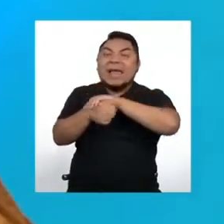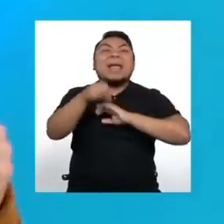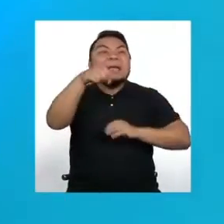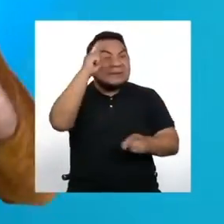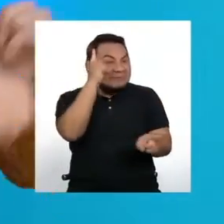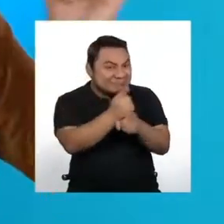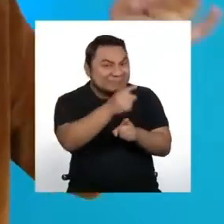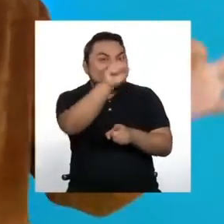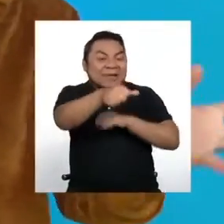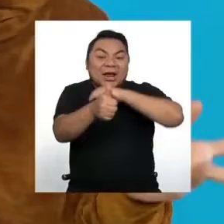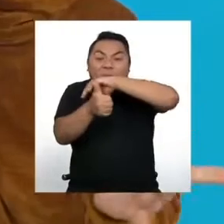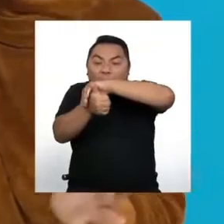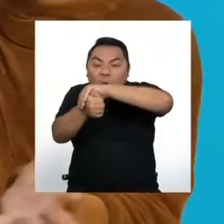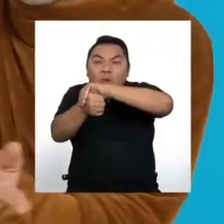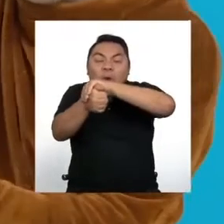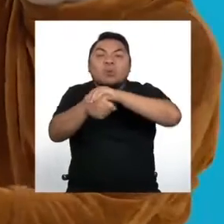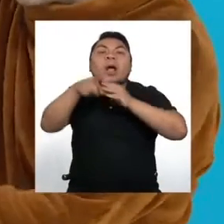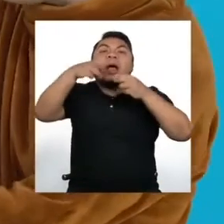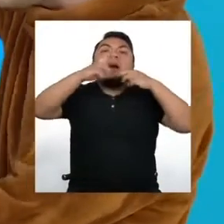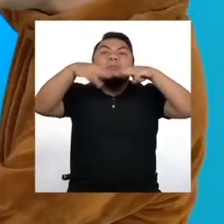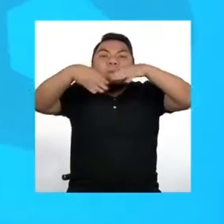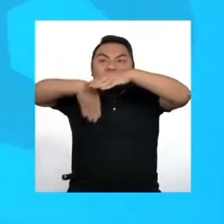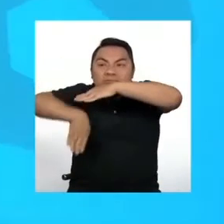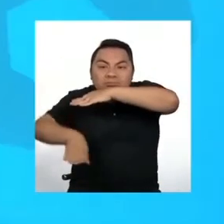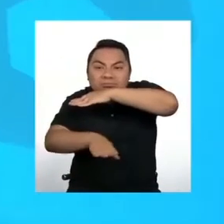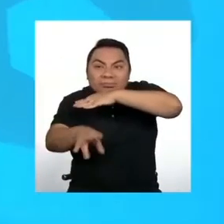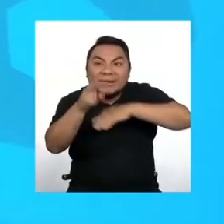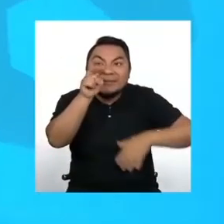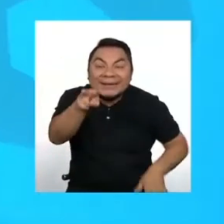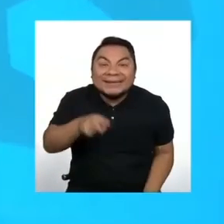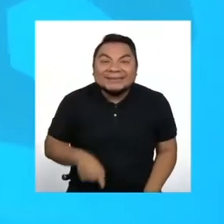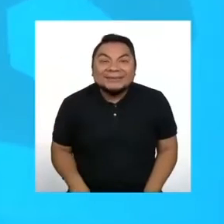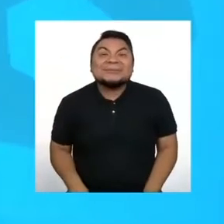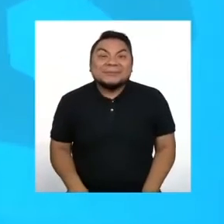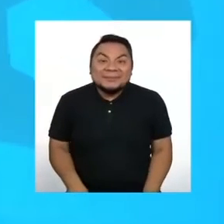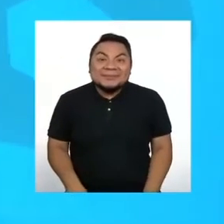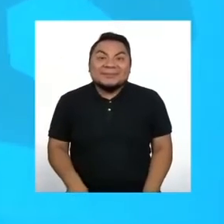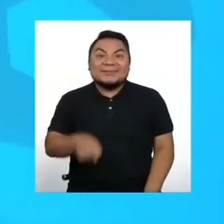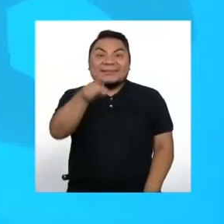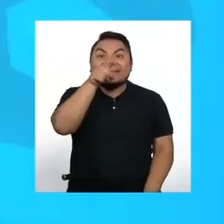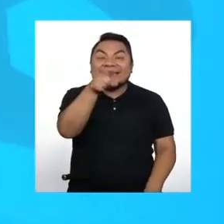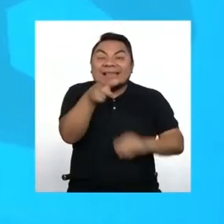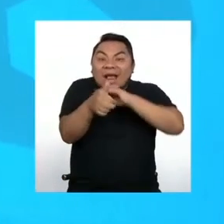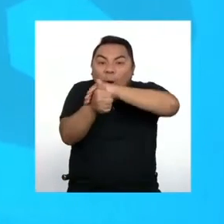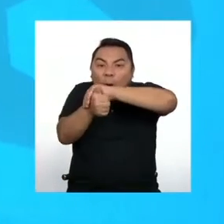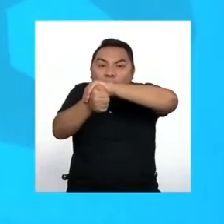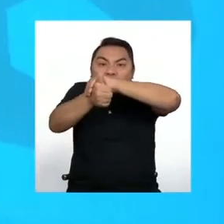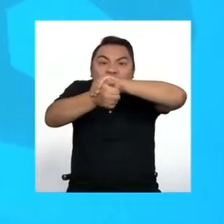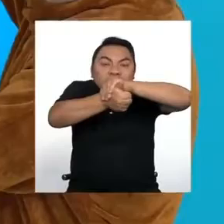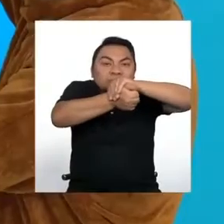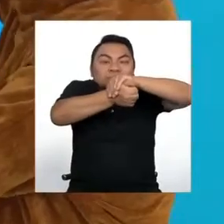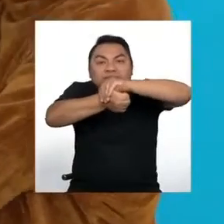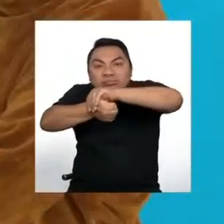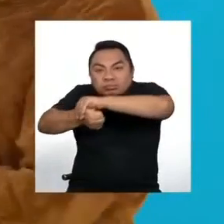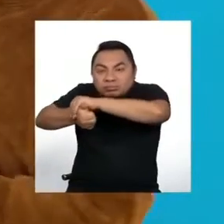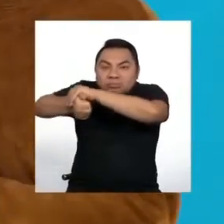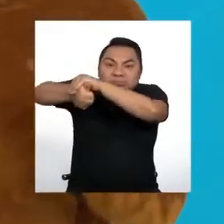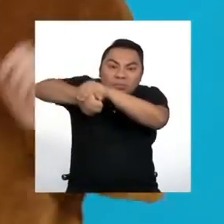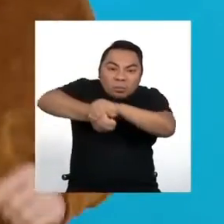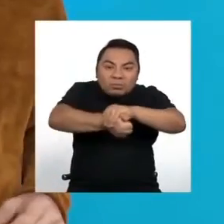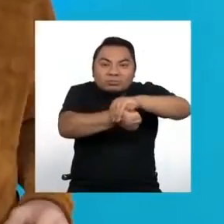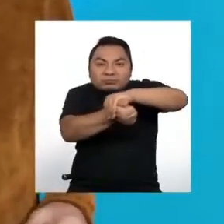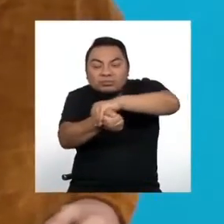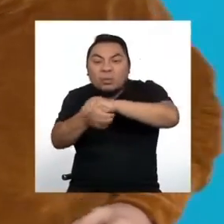18 meses de edad con necesidades educativas especiales asociadas a discapacidad o en riesgo de